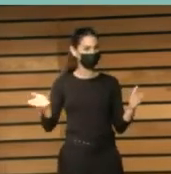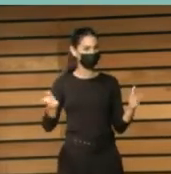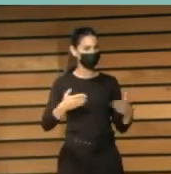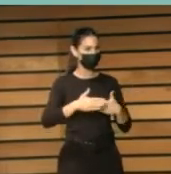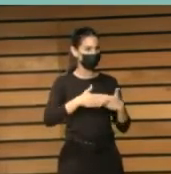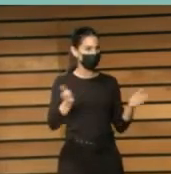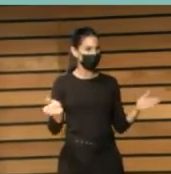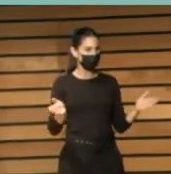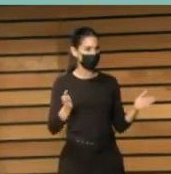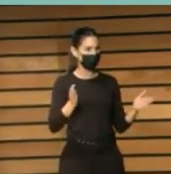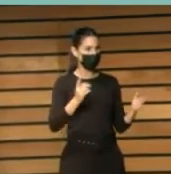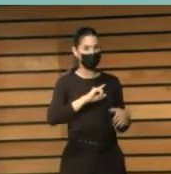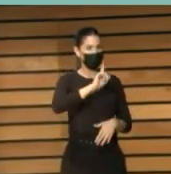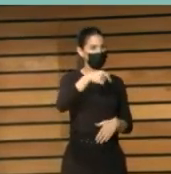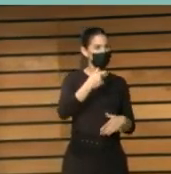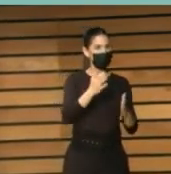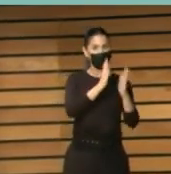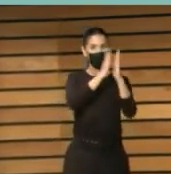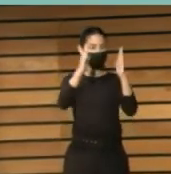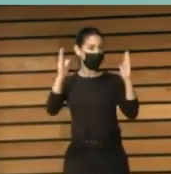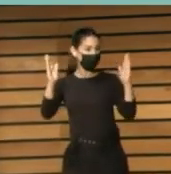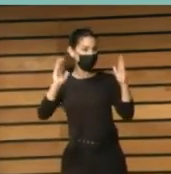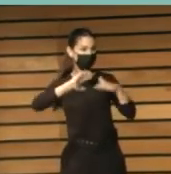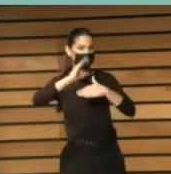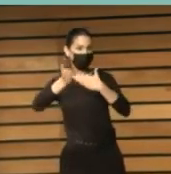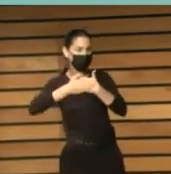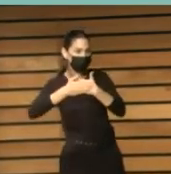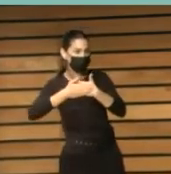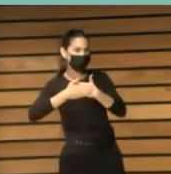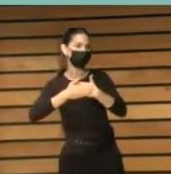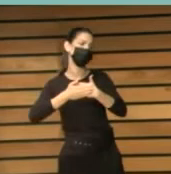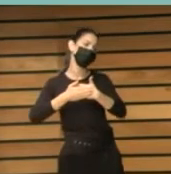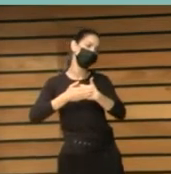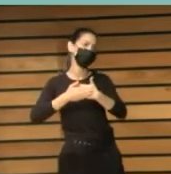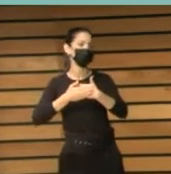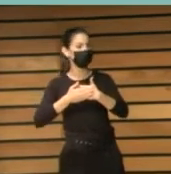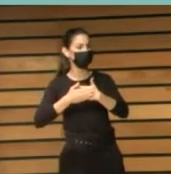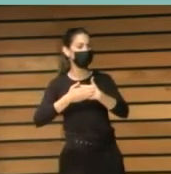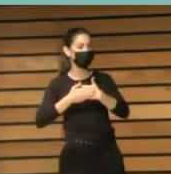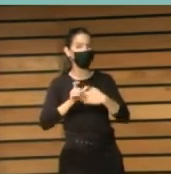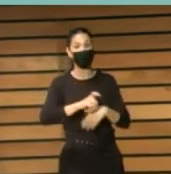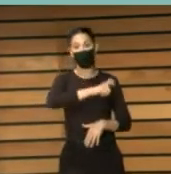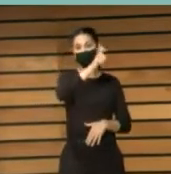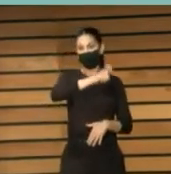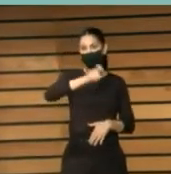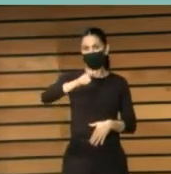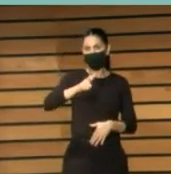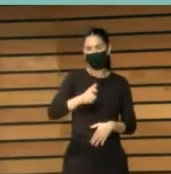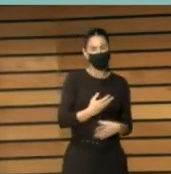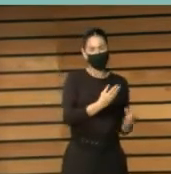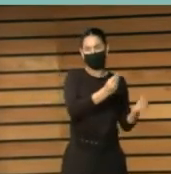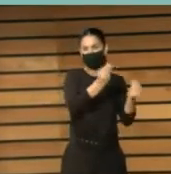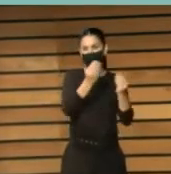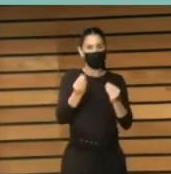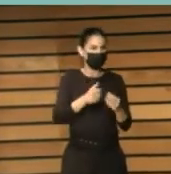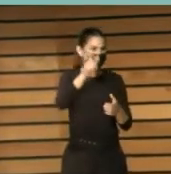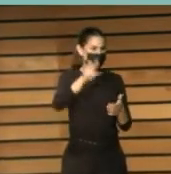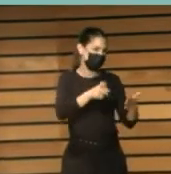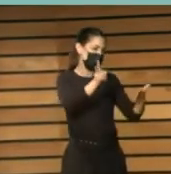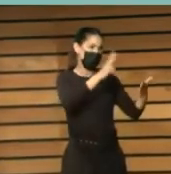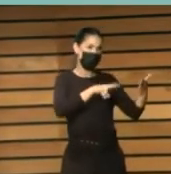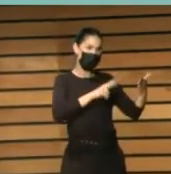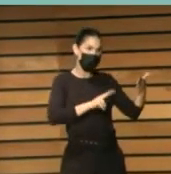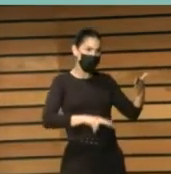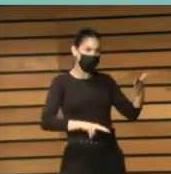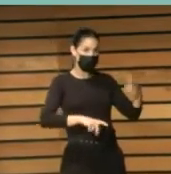bares antes que por las bibliotecas. Hay que estar atento a ese nivel. Y hay mucha gente, hay muchos lectores, vamos, los lectores van